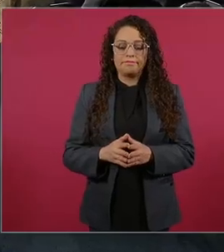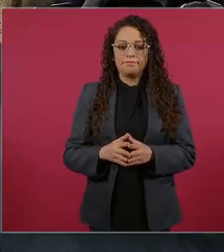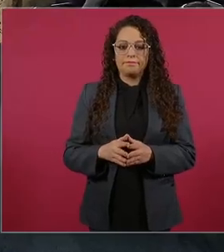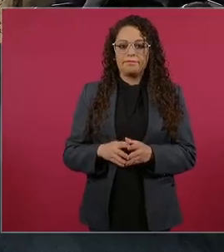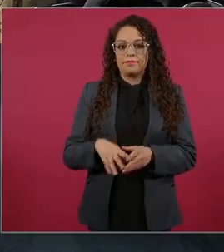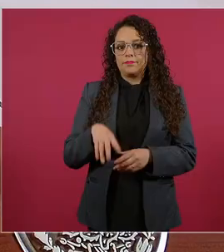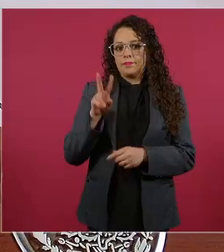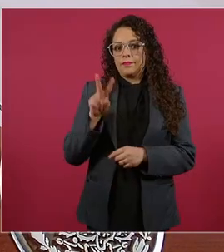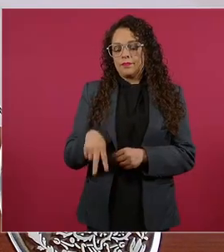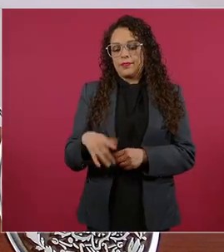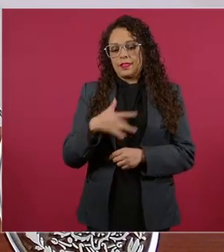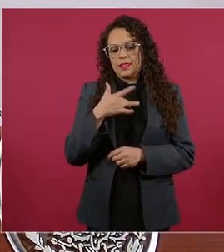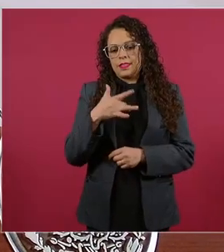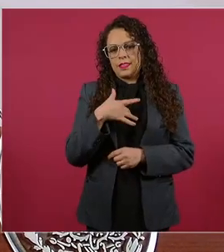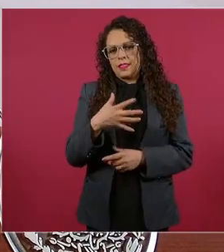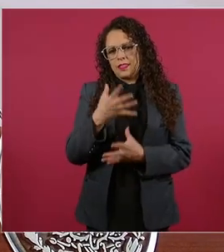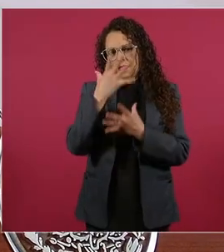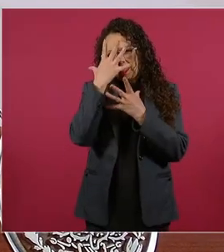incertidumbre y tristeza